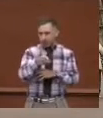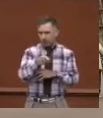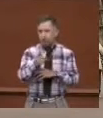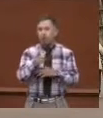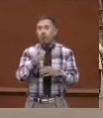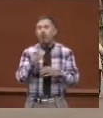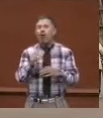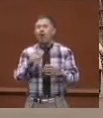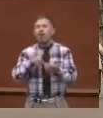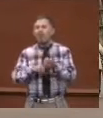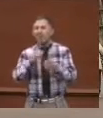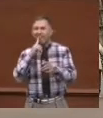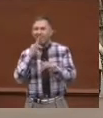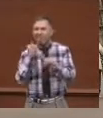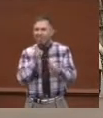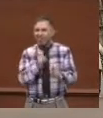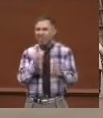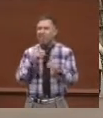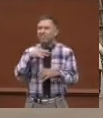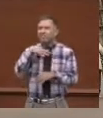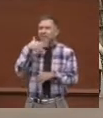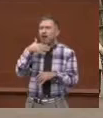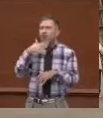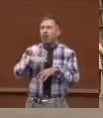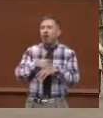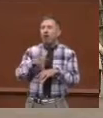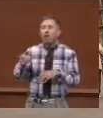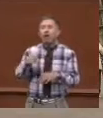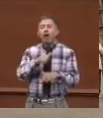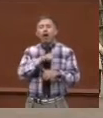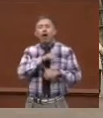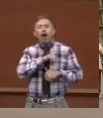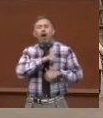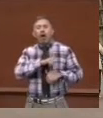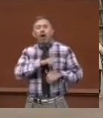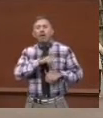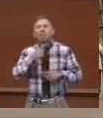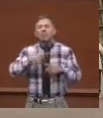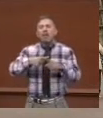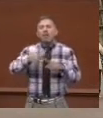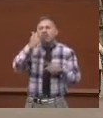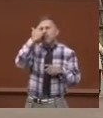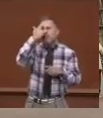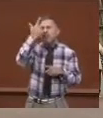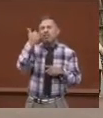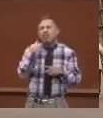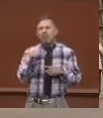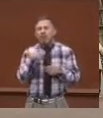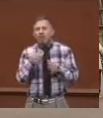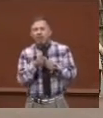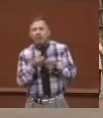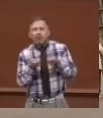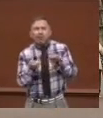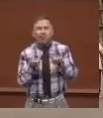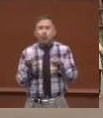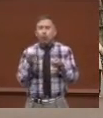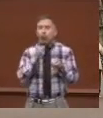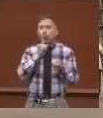y tramposa porque pretendió ocultar la autoría, pretendió ocultar el gasto.